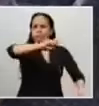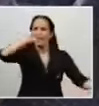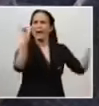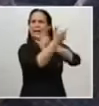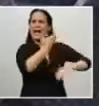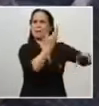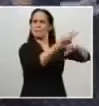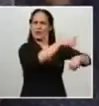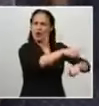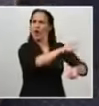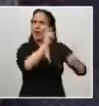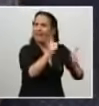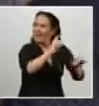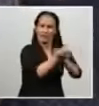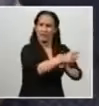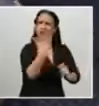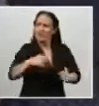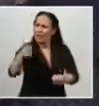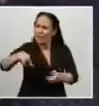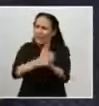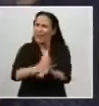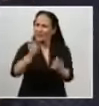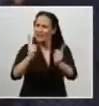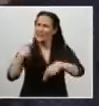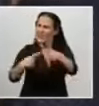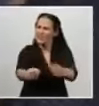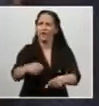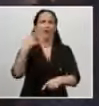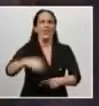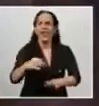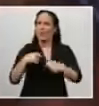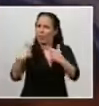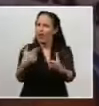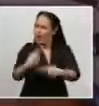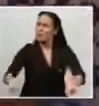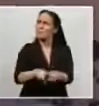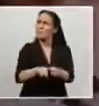para que sigan teniendo los mismos derechos, los mismos beneficios.